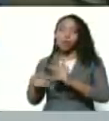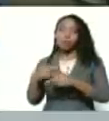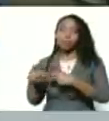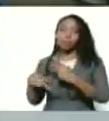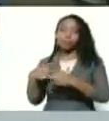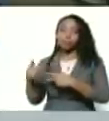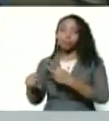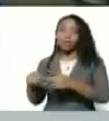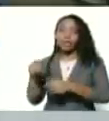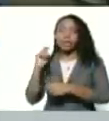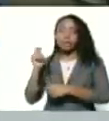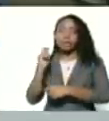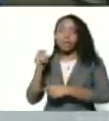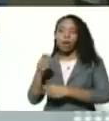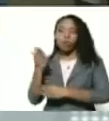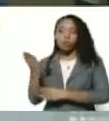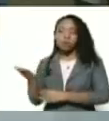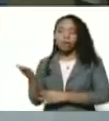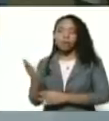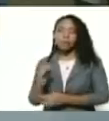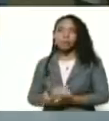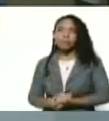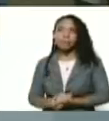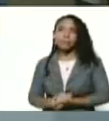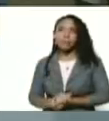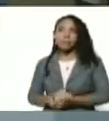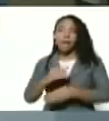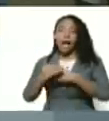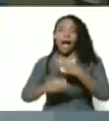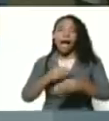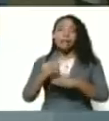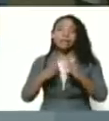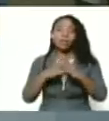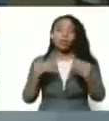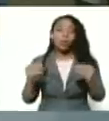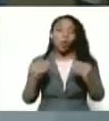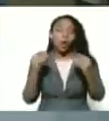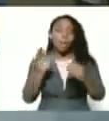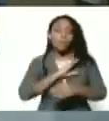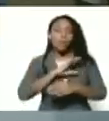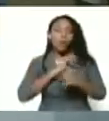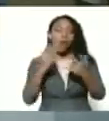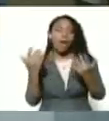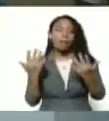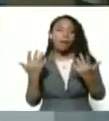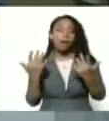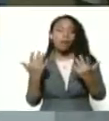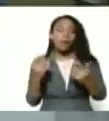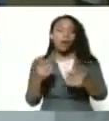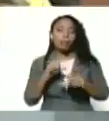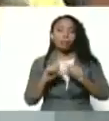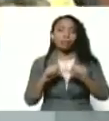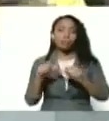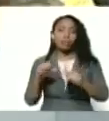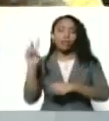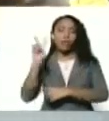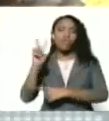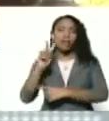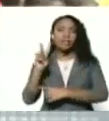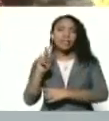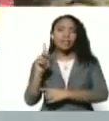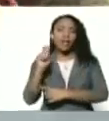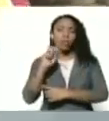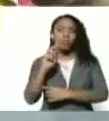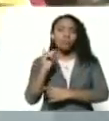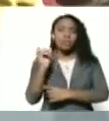Charallave, a ustedes, que hacen maravillas con sus propias manos y a los productores de los Valles del Tuy. Ten la seguridad, tengo esa